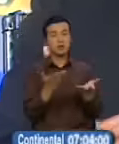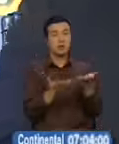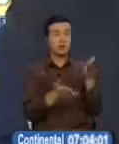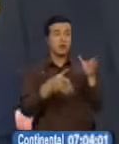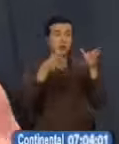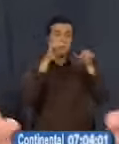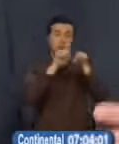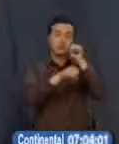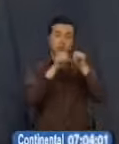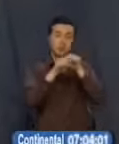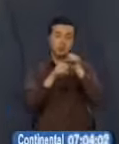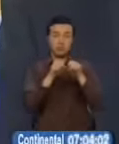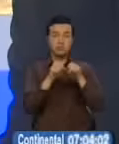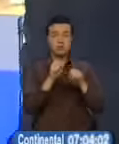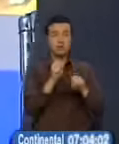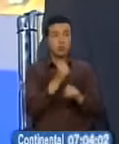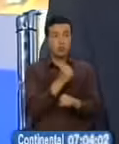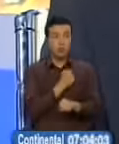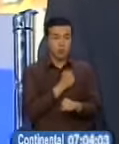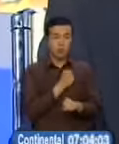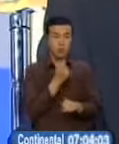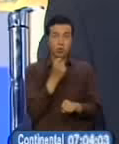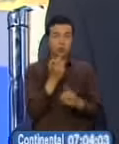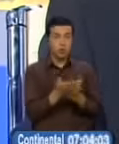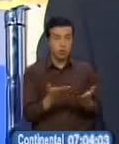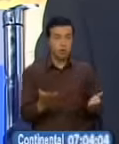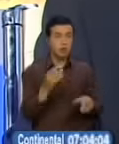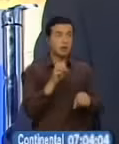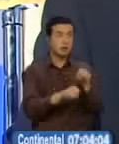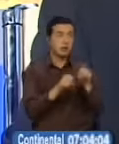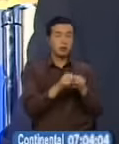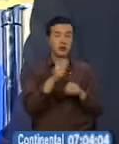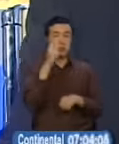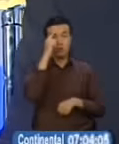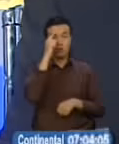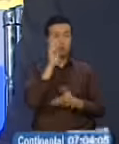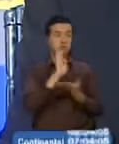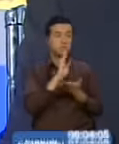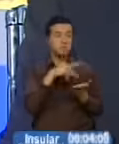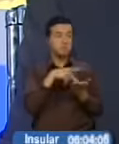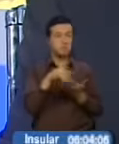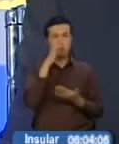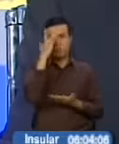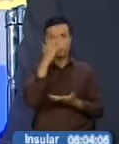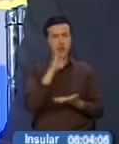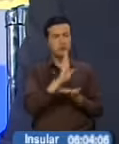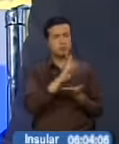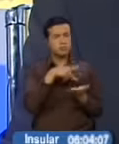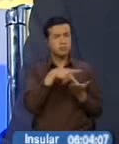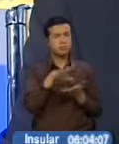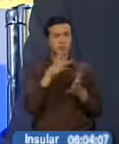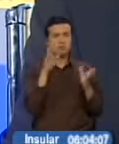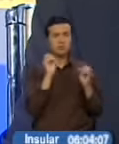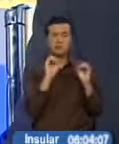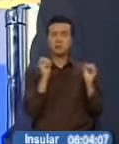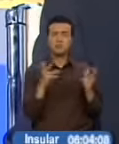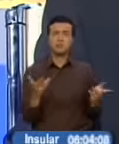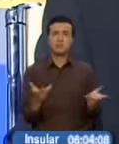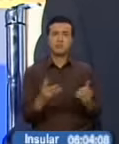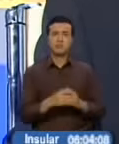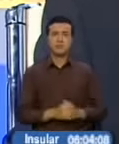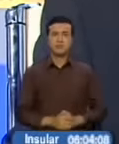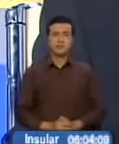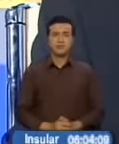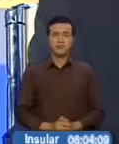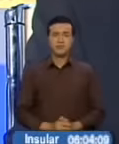físicas y evidentemente patrimoniales para el Estado ecuatoriano. ¿Por qué, señor ministro, no se procedió a asegurar estos